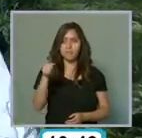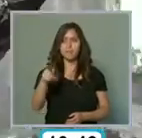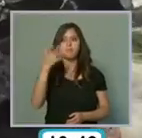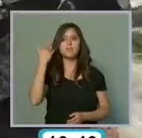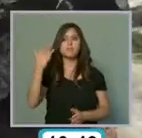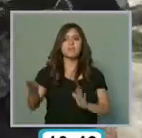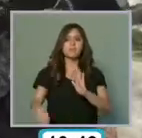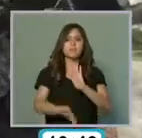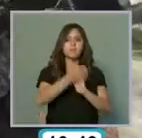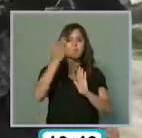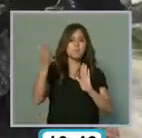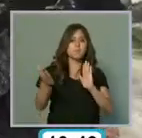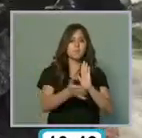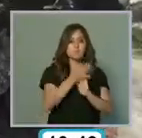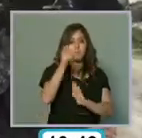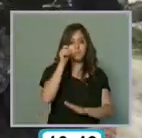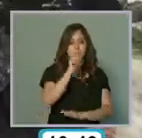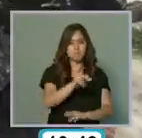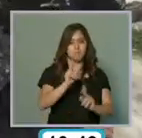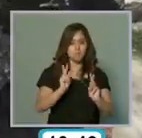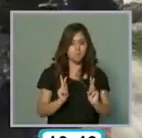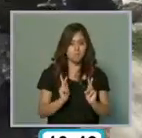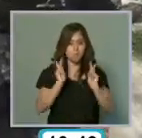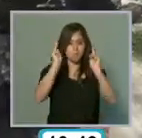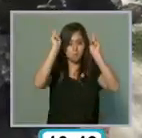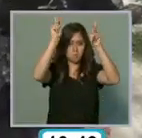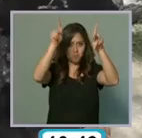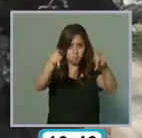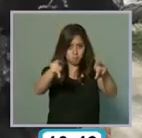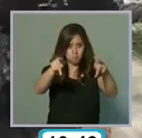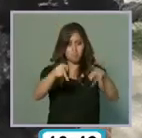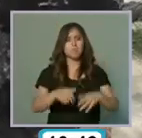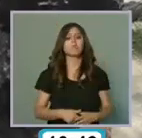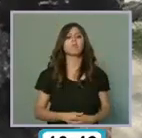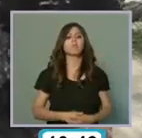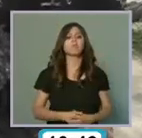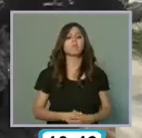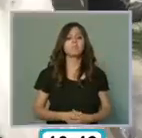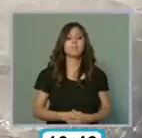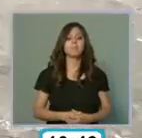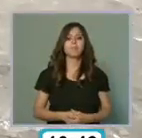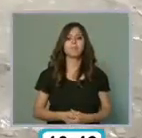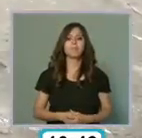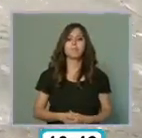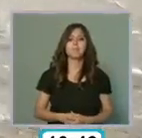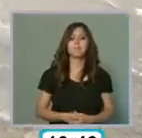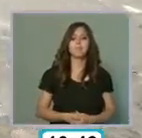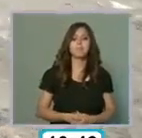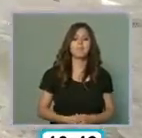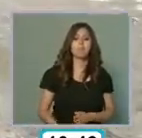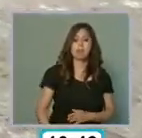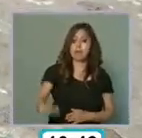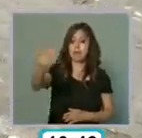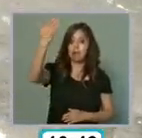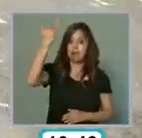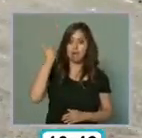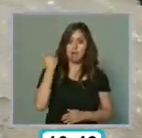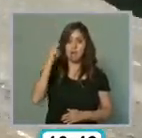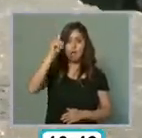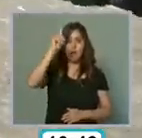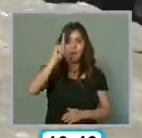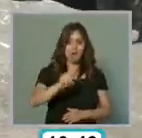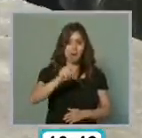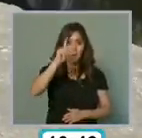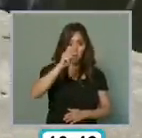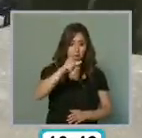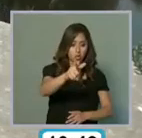hacer, como te estaba yo explicando, porque antes, en esa época, los niveles de agua de Xochimilco eran